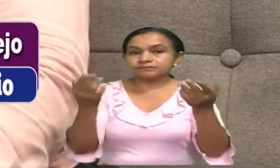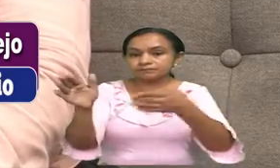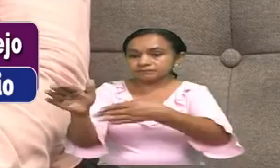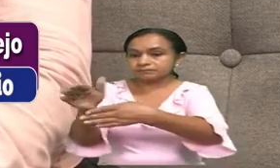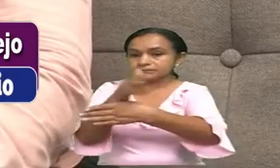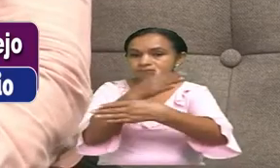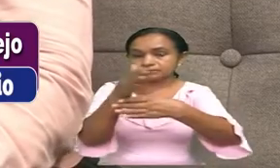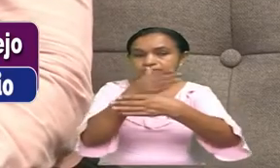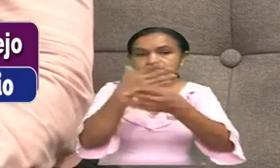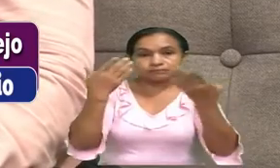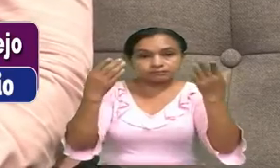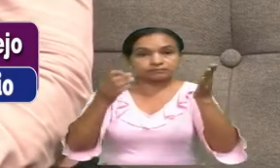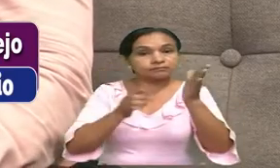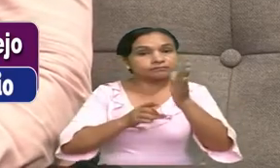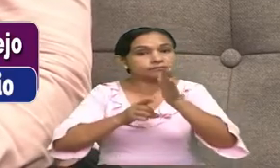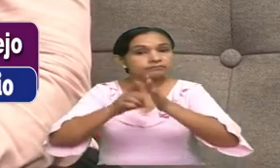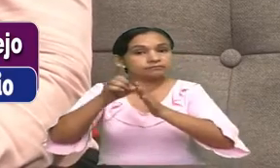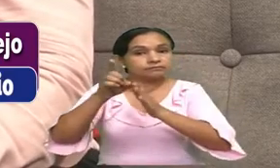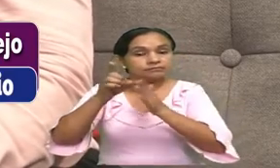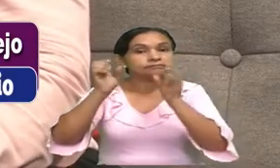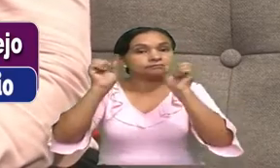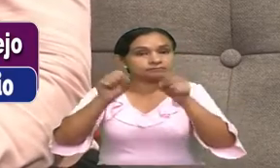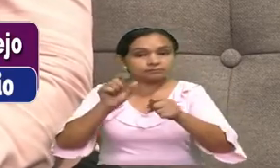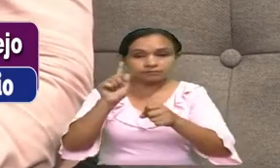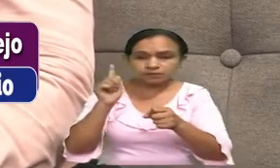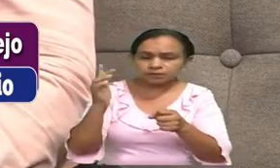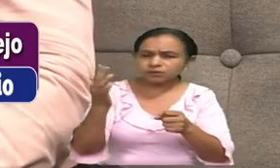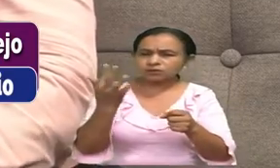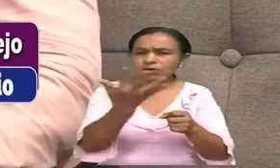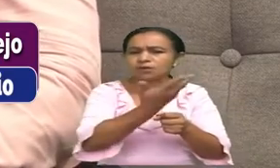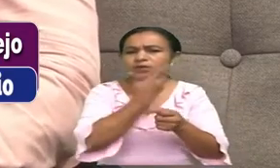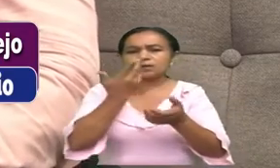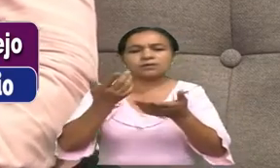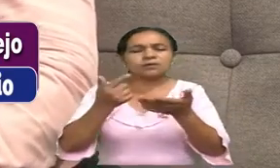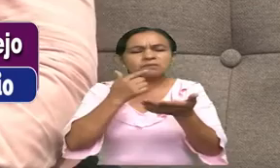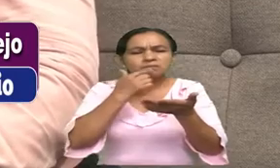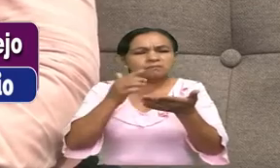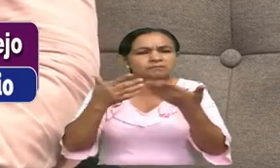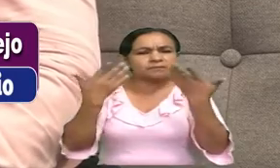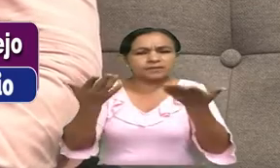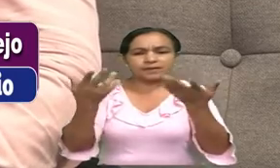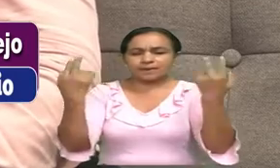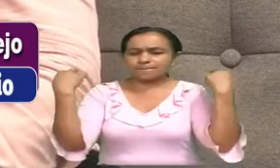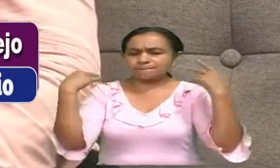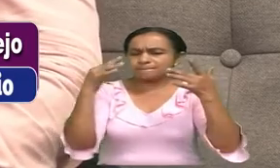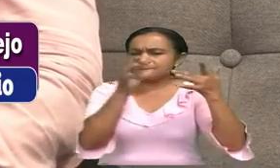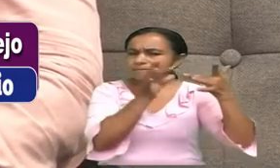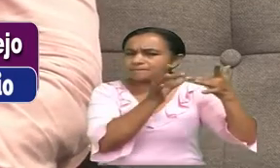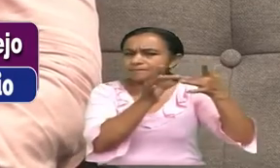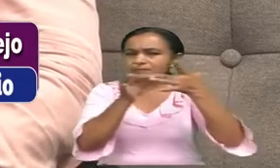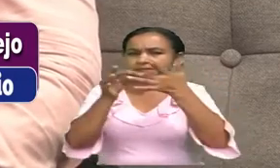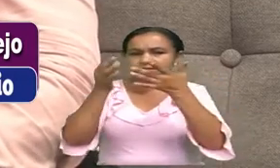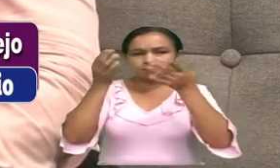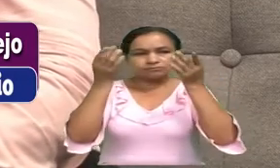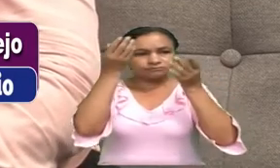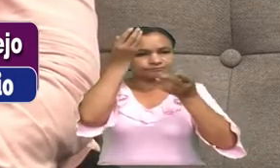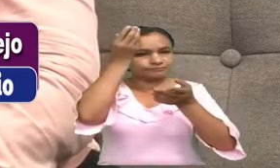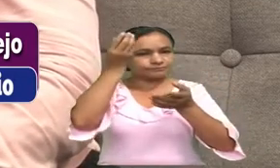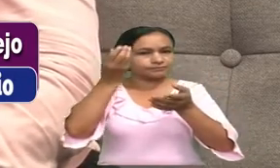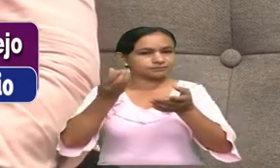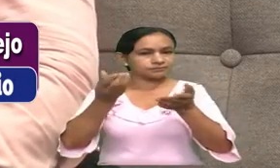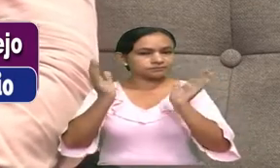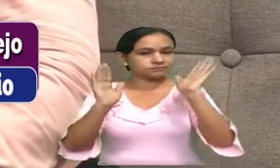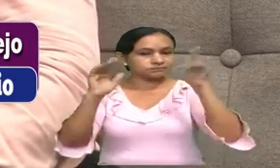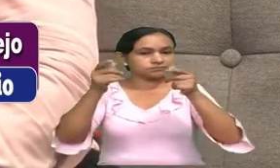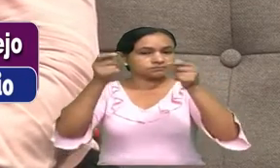que desarrollemos, todos sean en función de que el profesional que vamos a graduar pues sea un